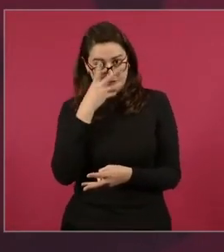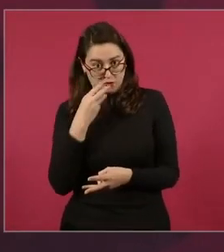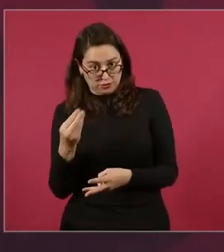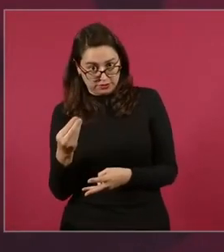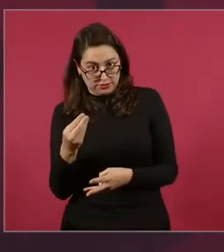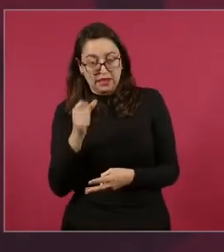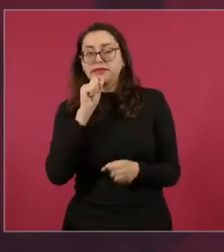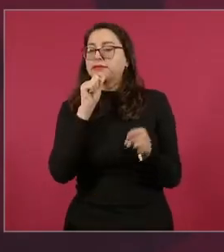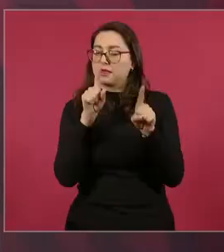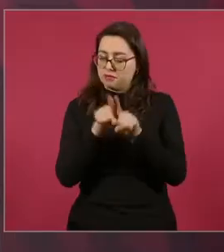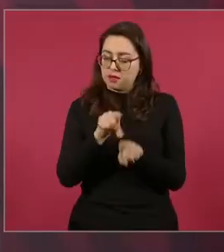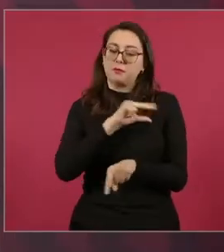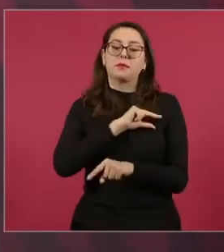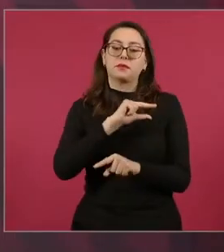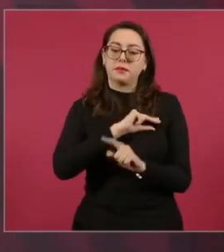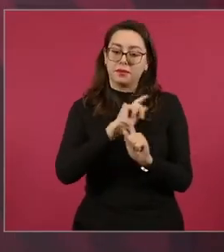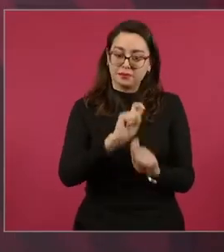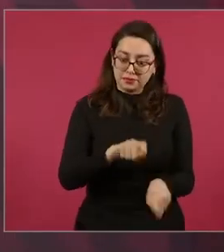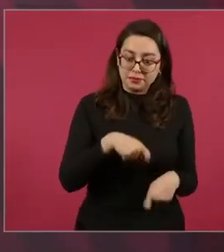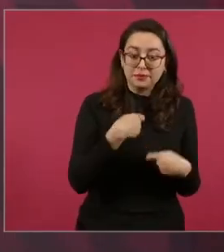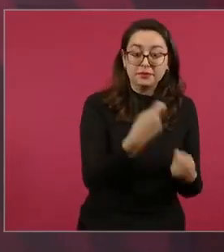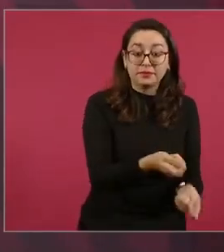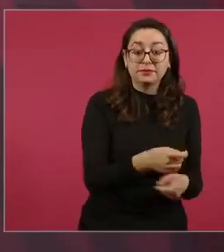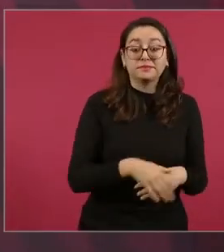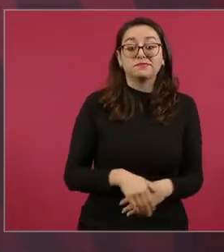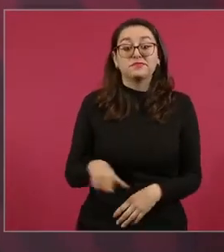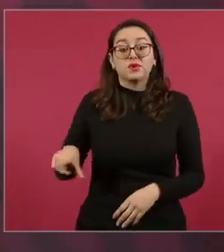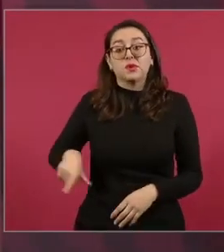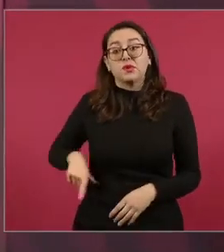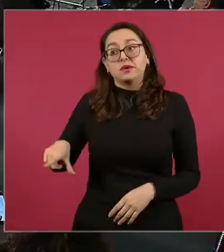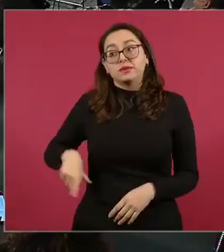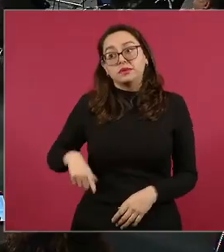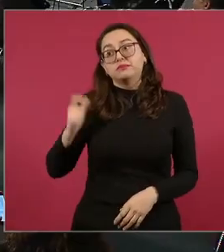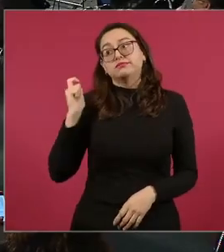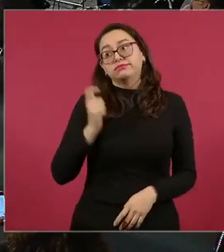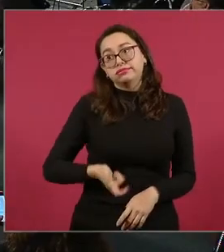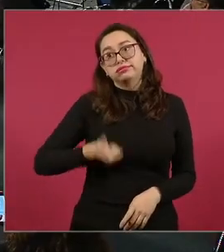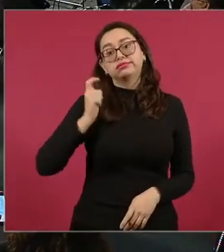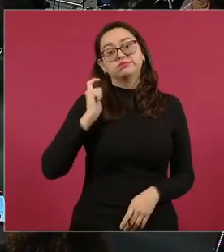Y así, y tenemos que pagar cada año,